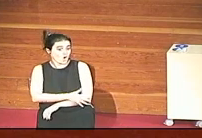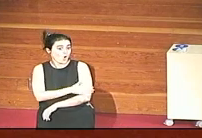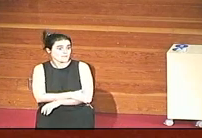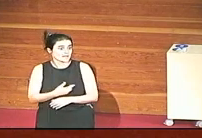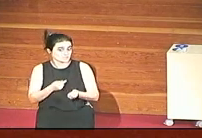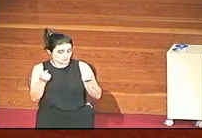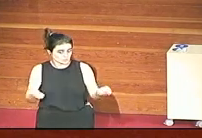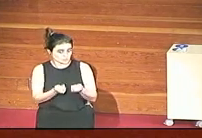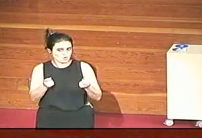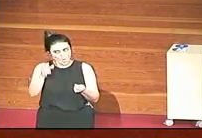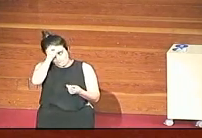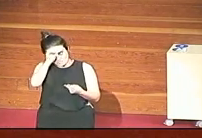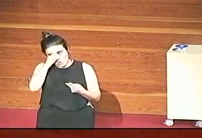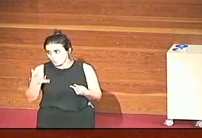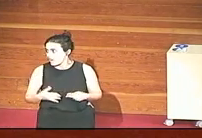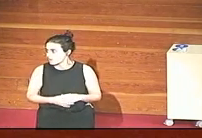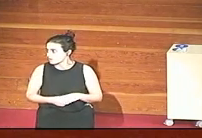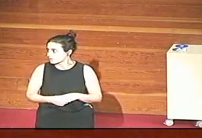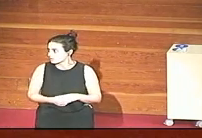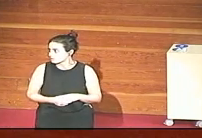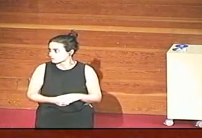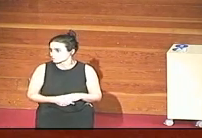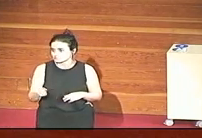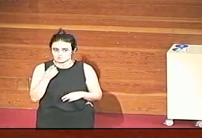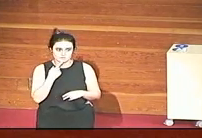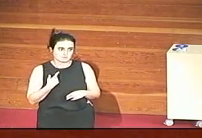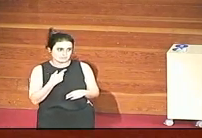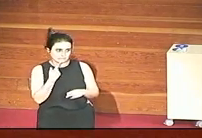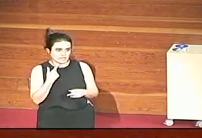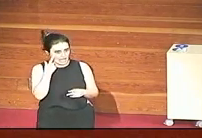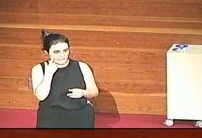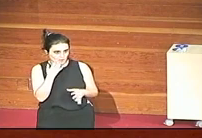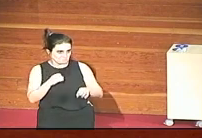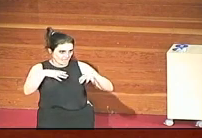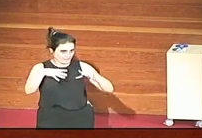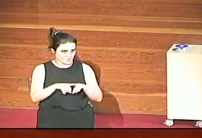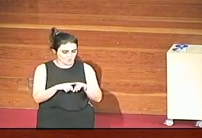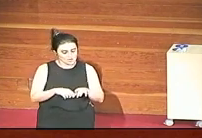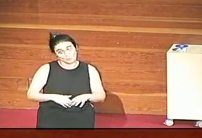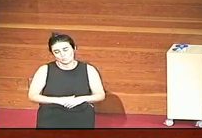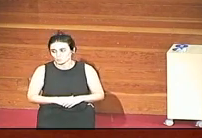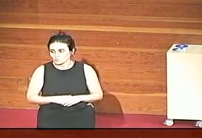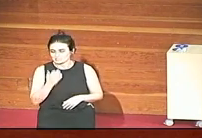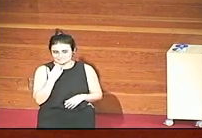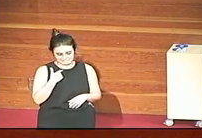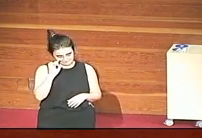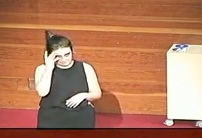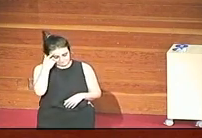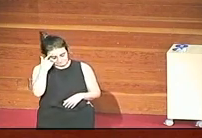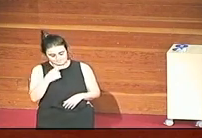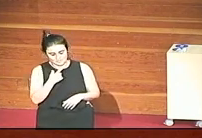gracias me pide vamos la fórmula mágica casi nada si la tuviera me